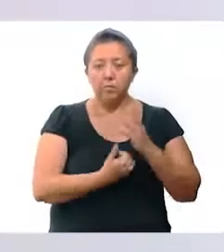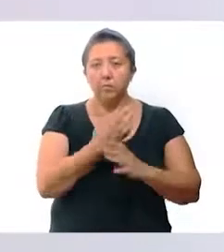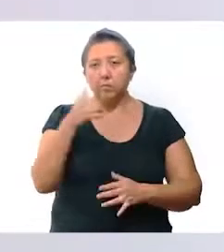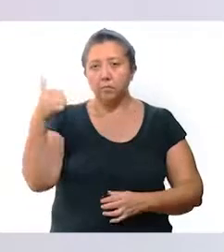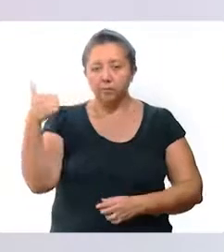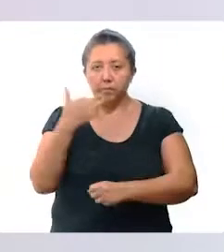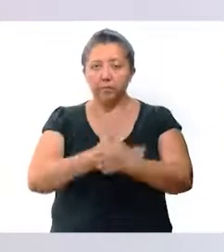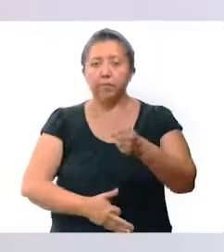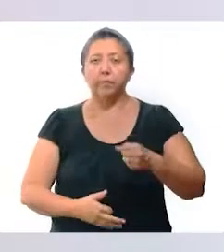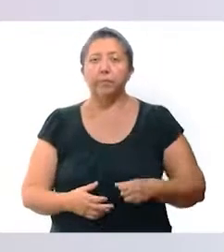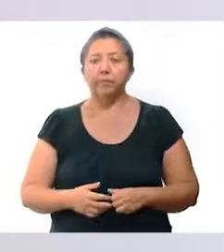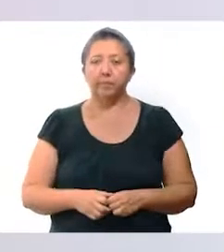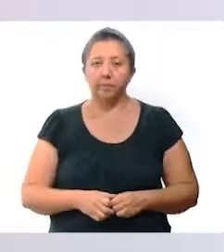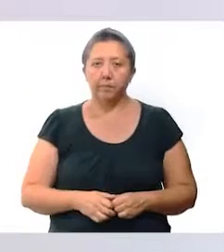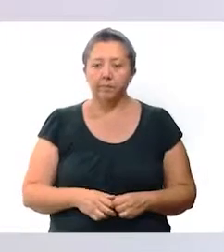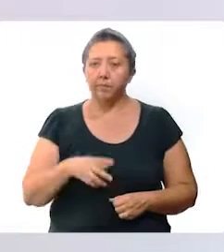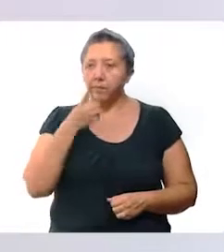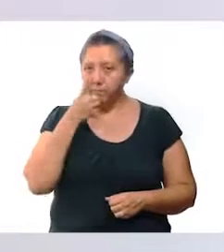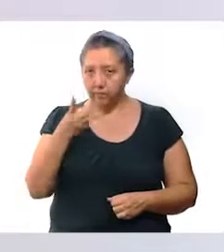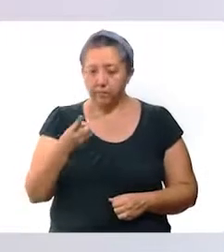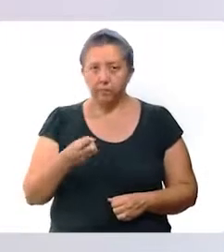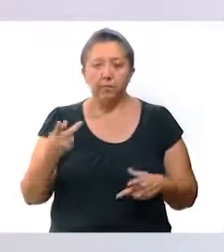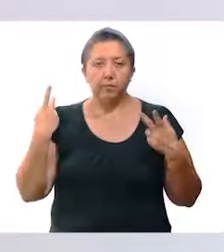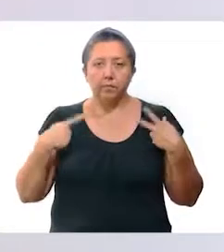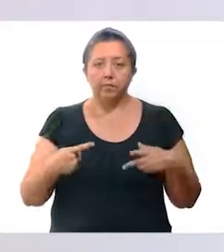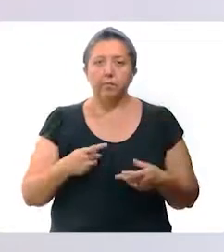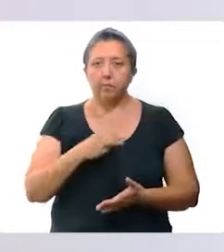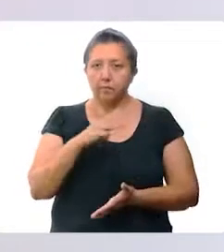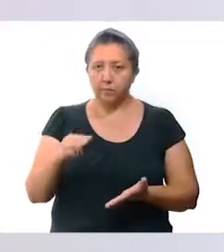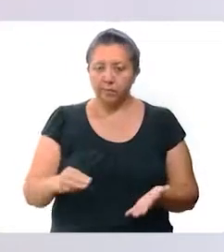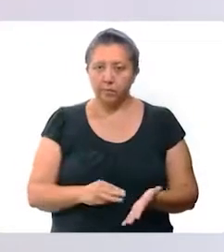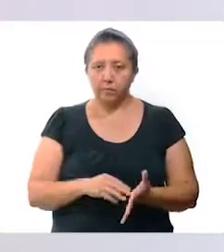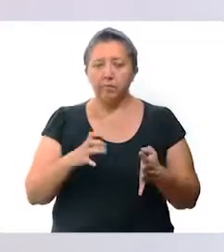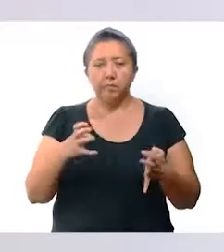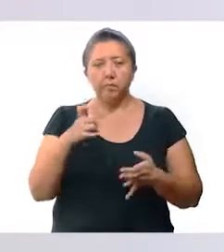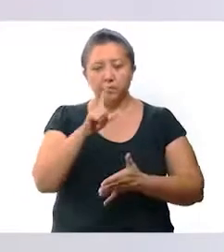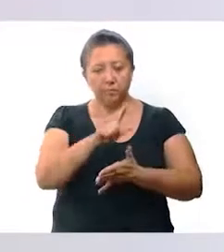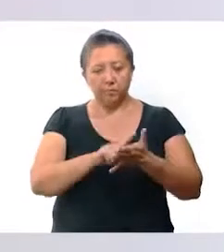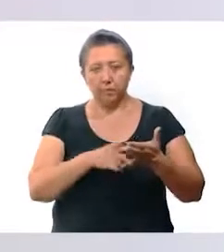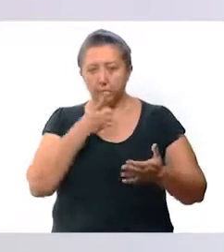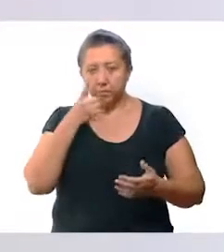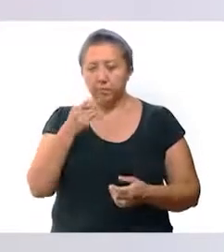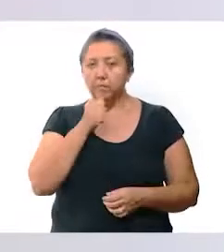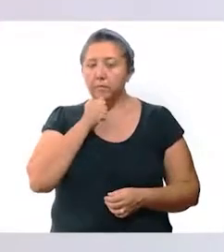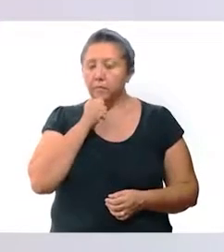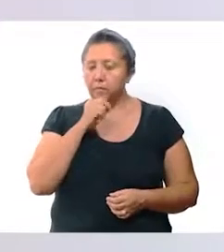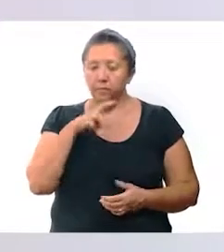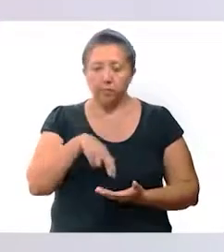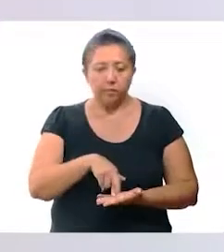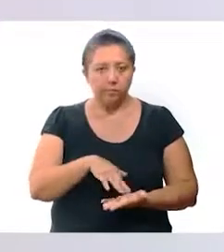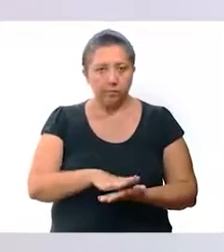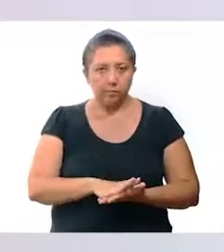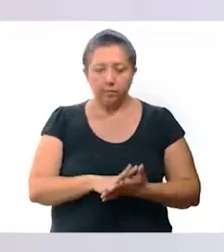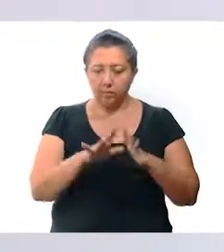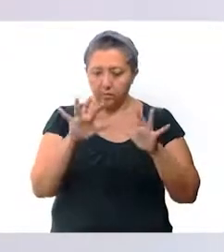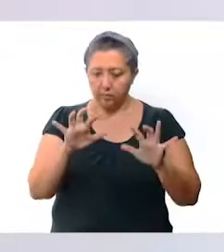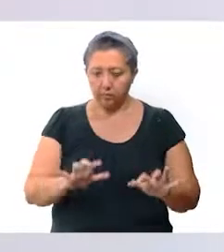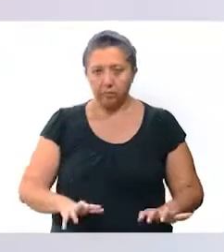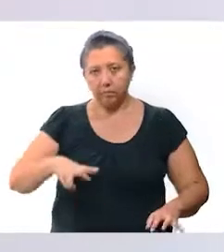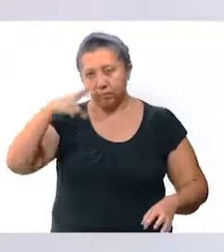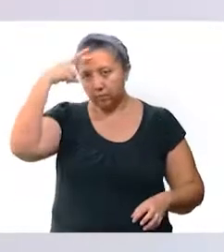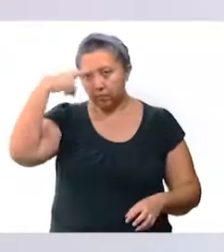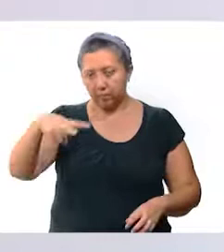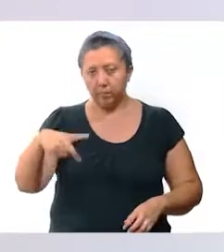a 6 de la tarde. Se invita a los habitantes de la capital que están en este rango de edad y que todavía no se han registrado en la plataforma